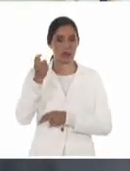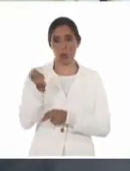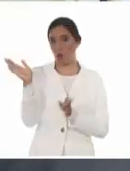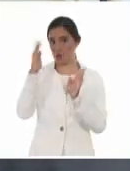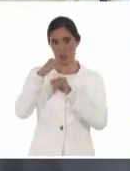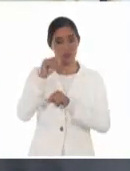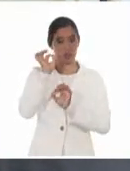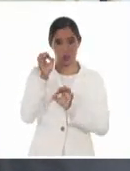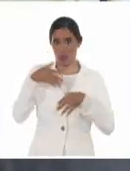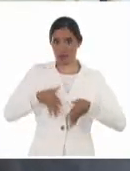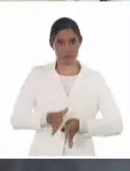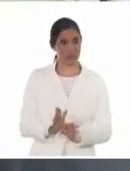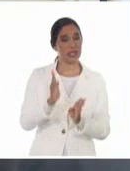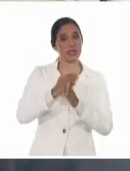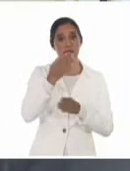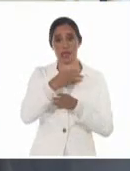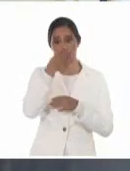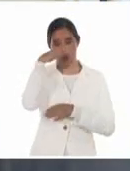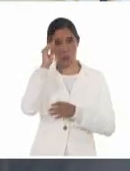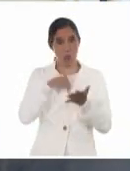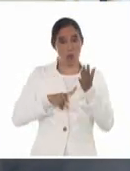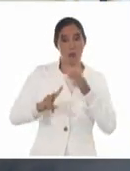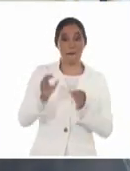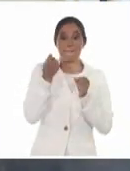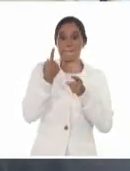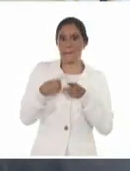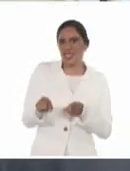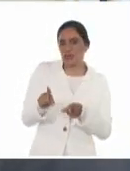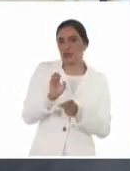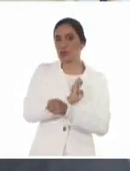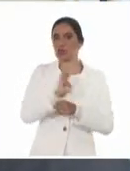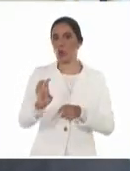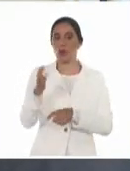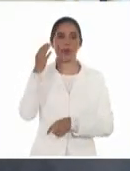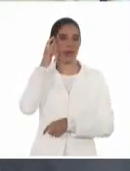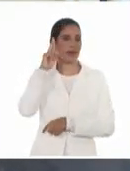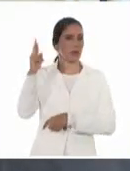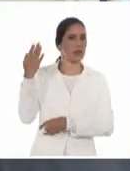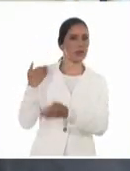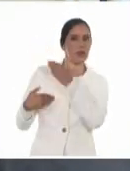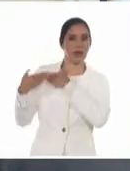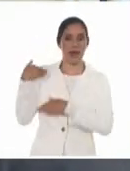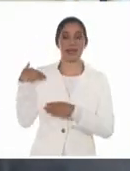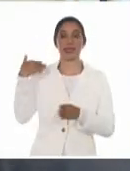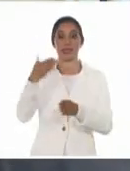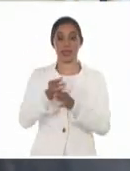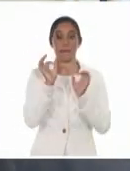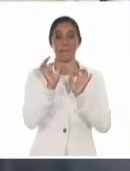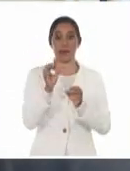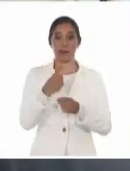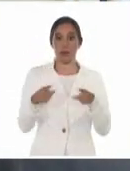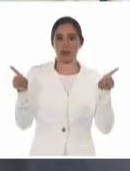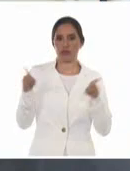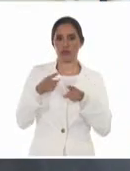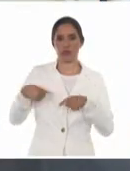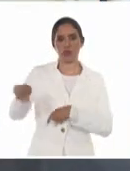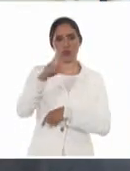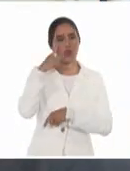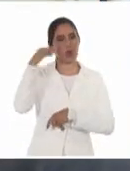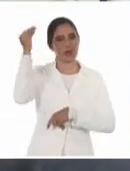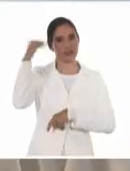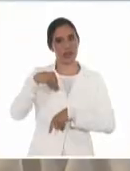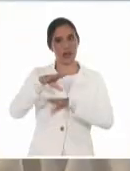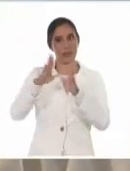pero su obra cumbre, por llamar de alguna manera, su obra que salió al mundo fue con el conjunto